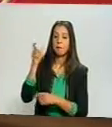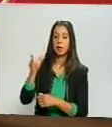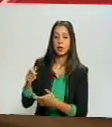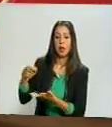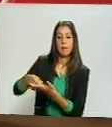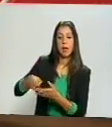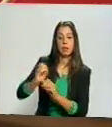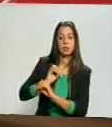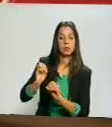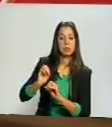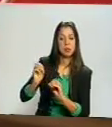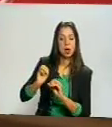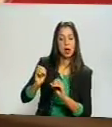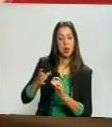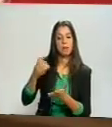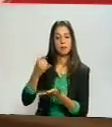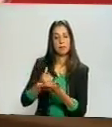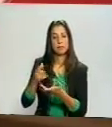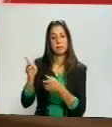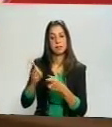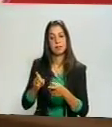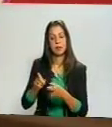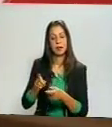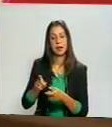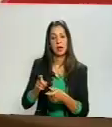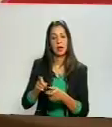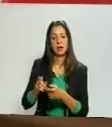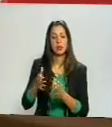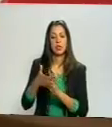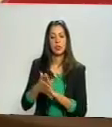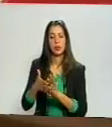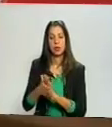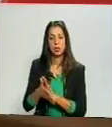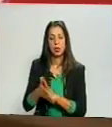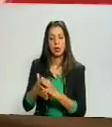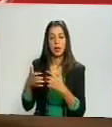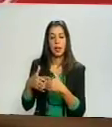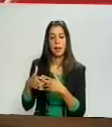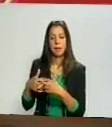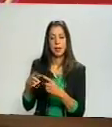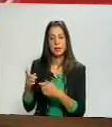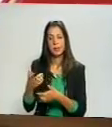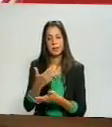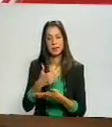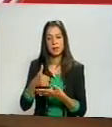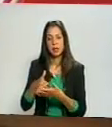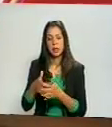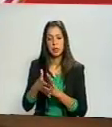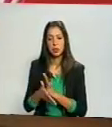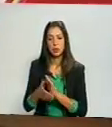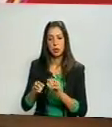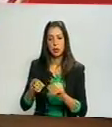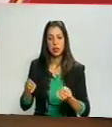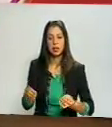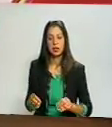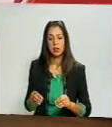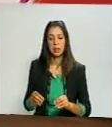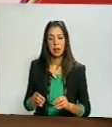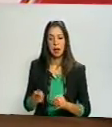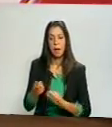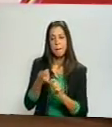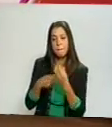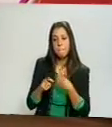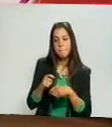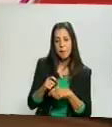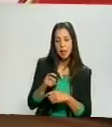parcialmente del impuesto sobre la renta a los enriquecimientos netos anuales de fuente territorial obtenidos de la venta de